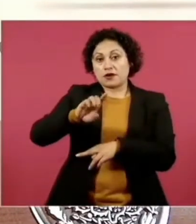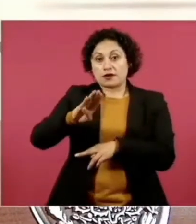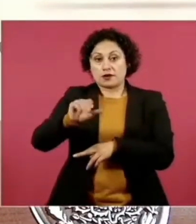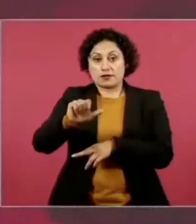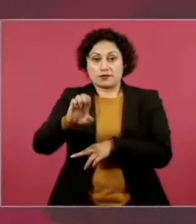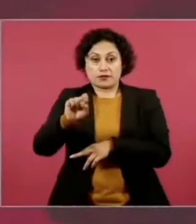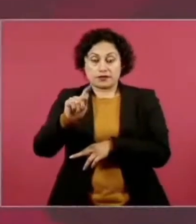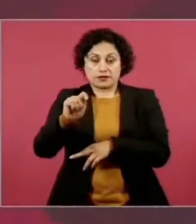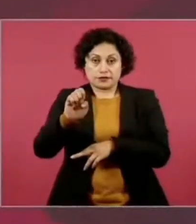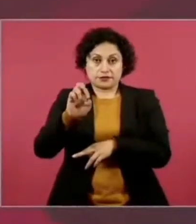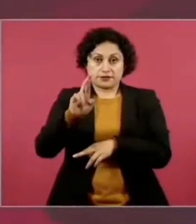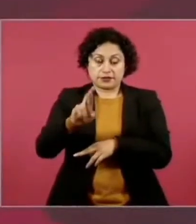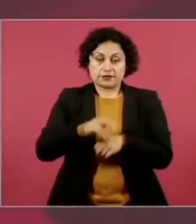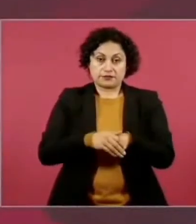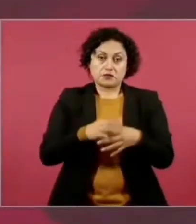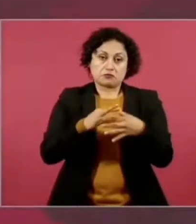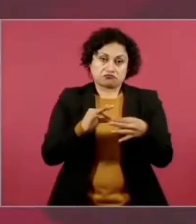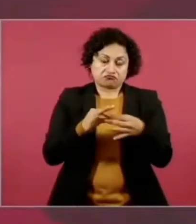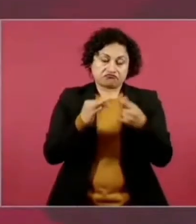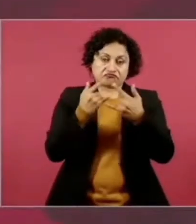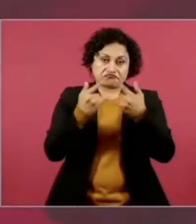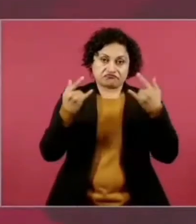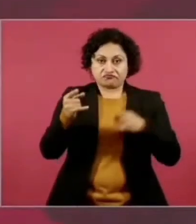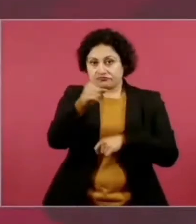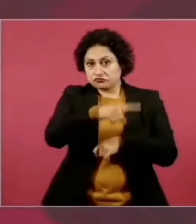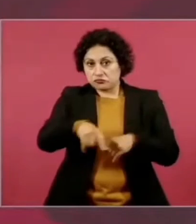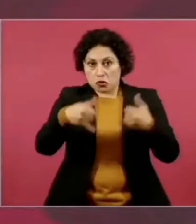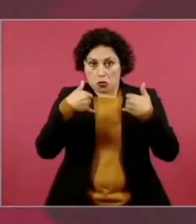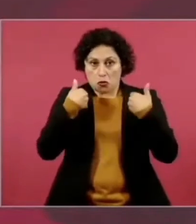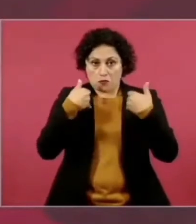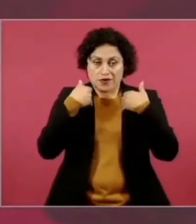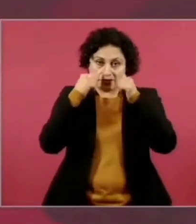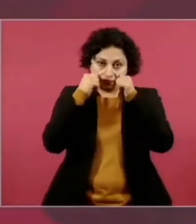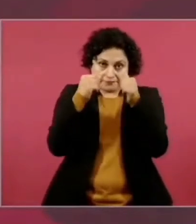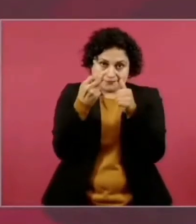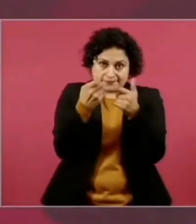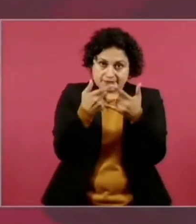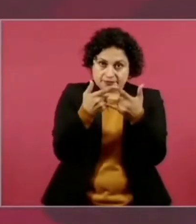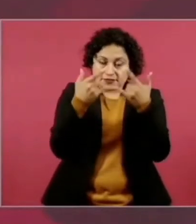esto para los jóvenes porque ya pasó tiempo,